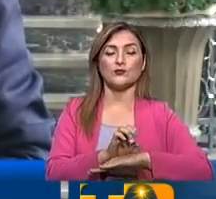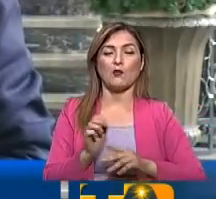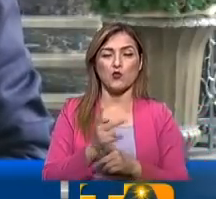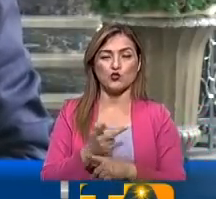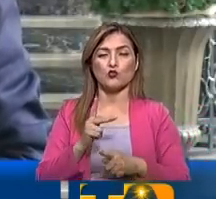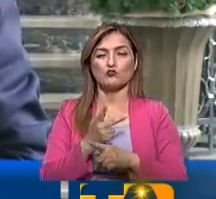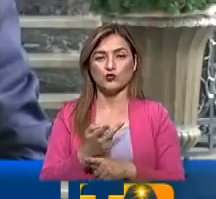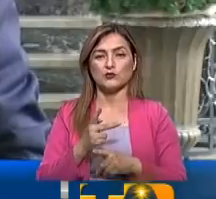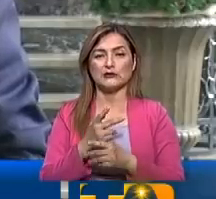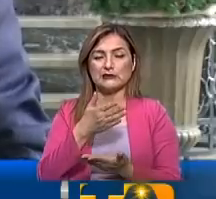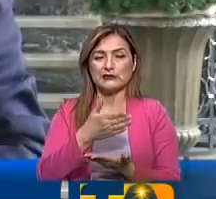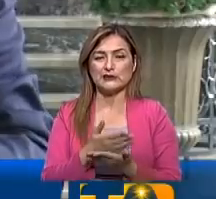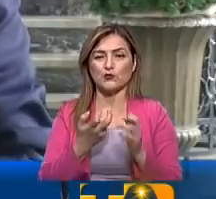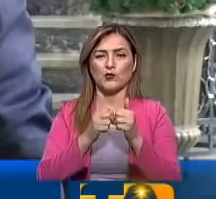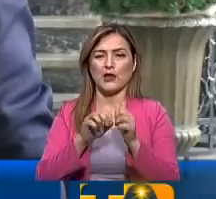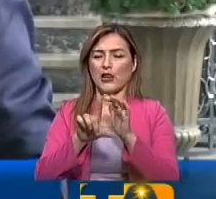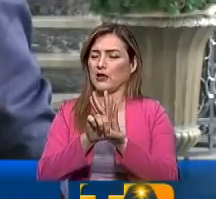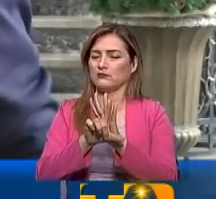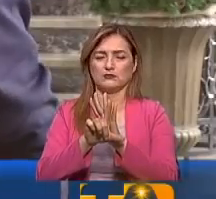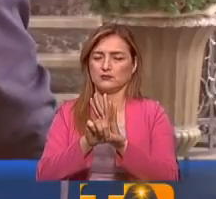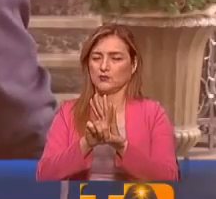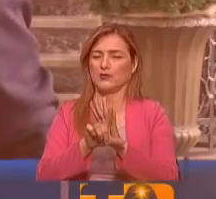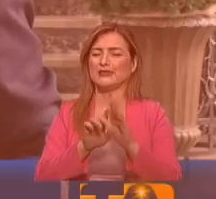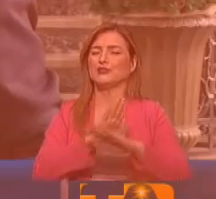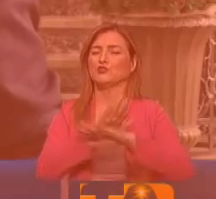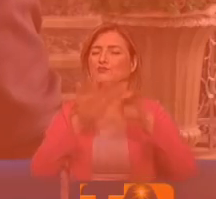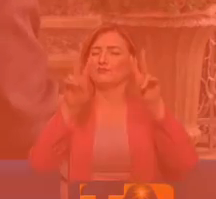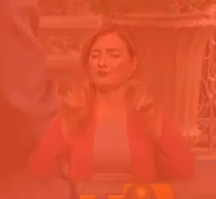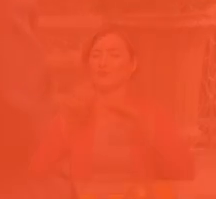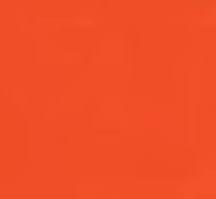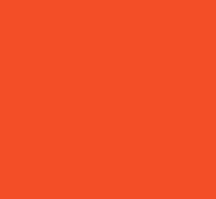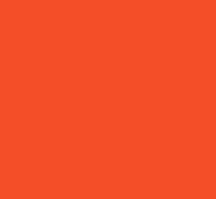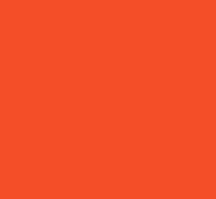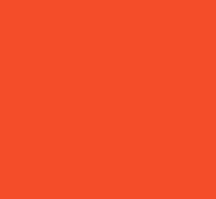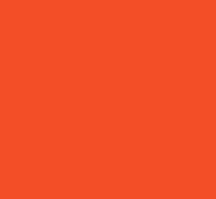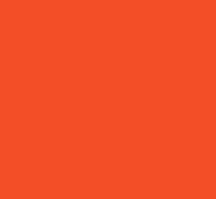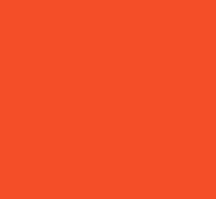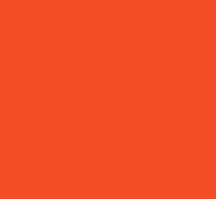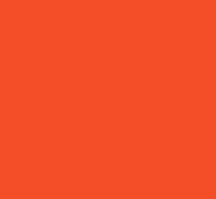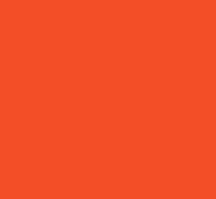cause efectos legales. De esto y más hablaremos en nuestras próximas emisiones.